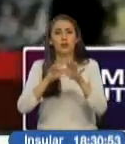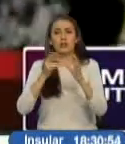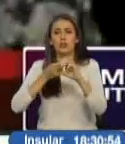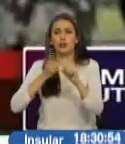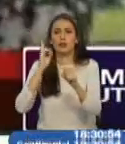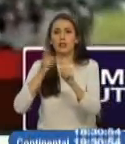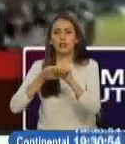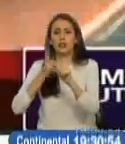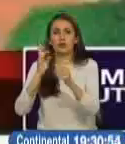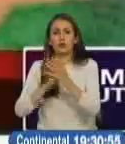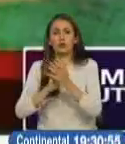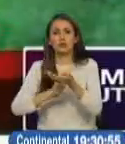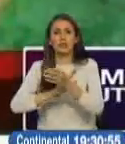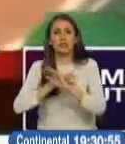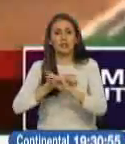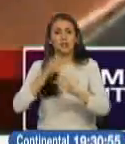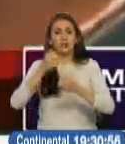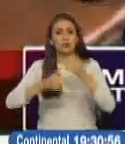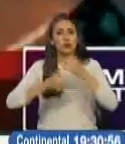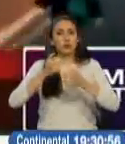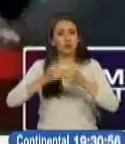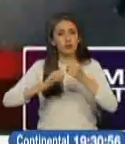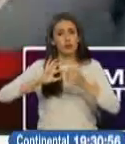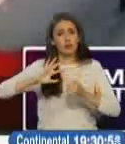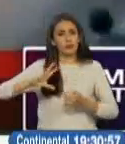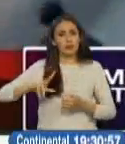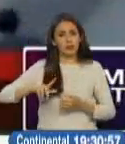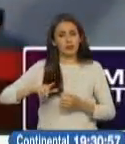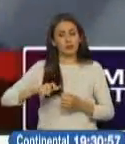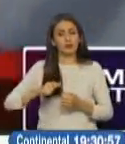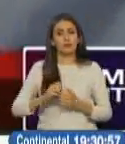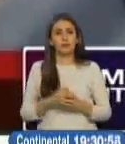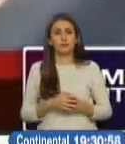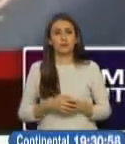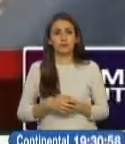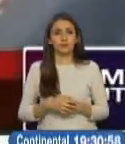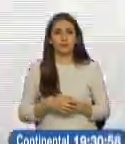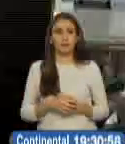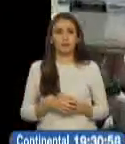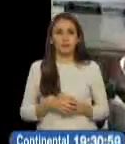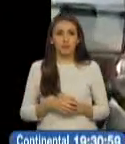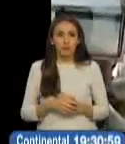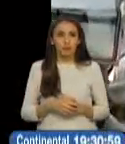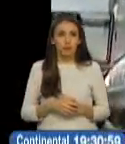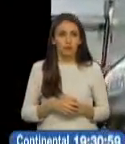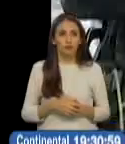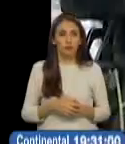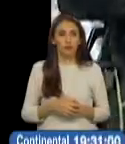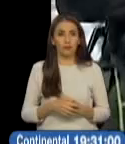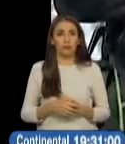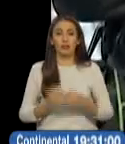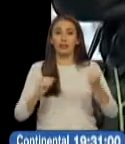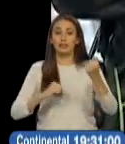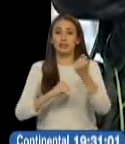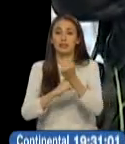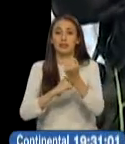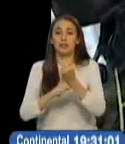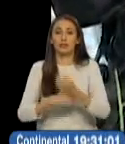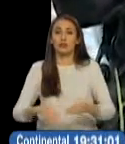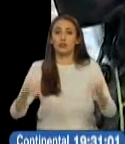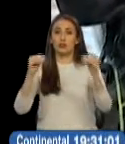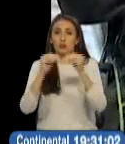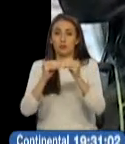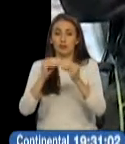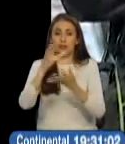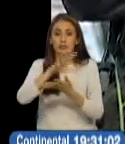renuncia luego de que fuera revelada una grabación con supuestos sobornos a Eduardo Cunha. Se reforzaron las medidas de seguridad en